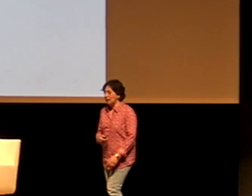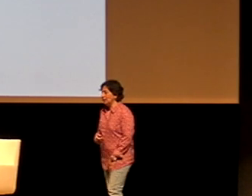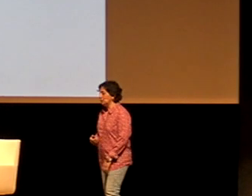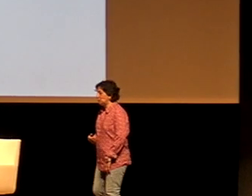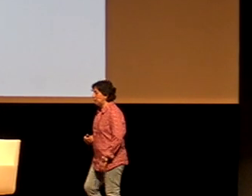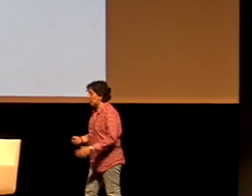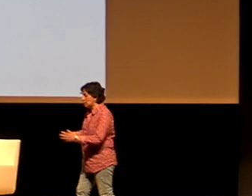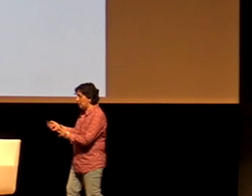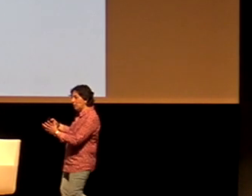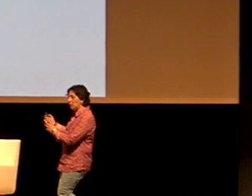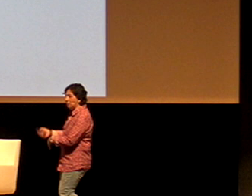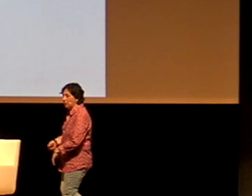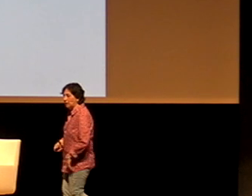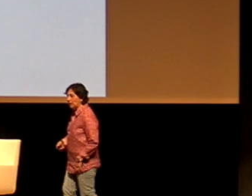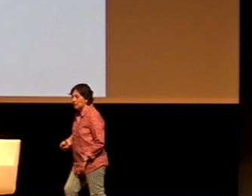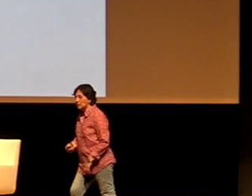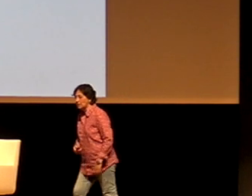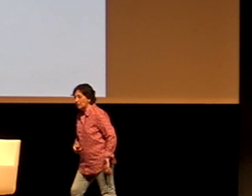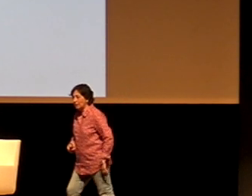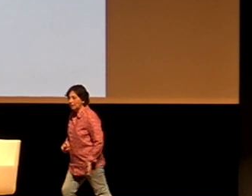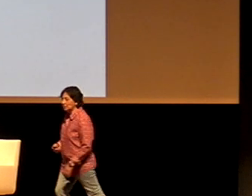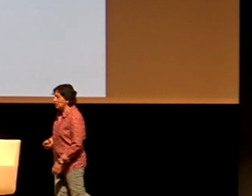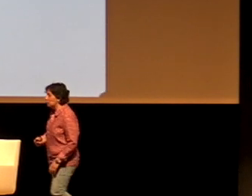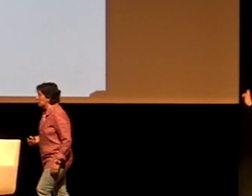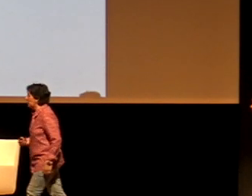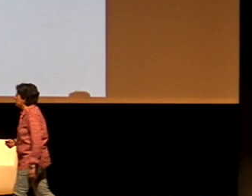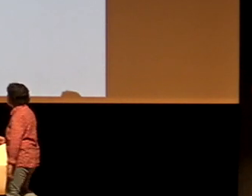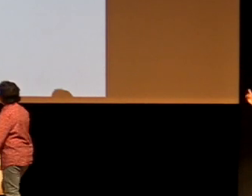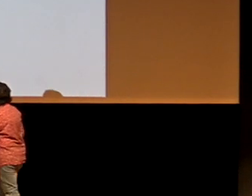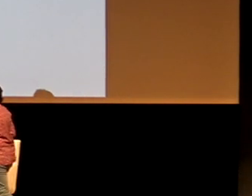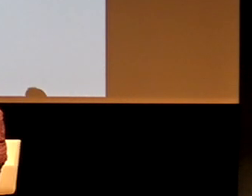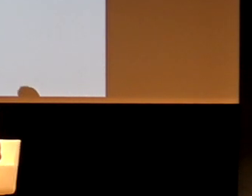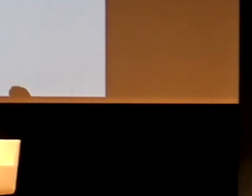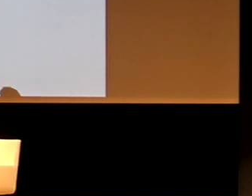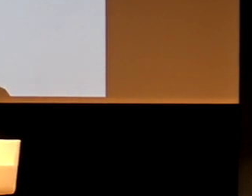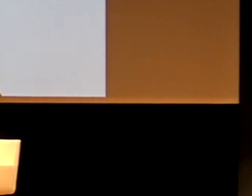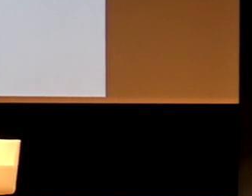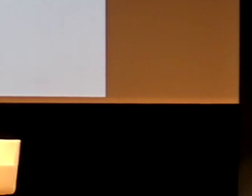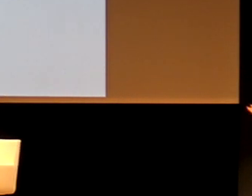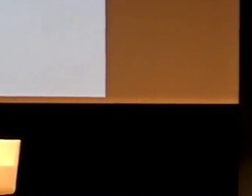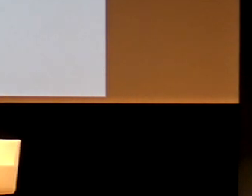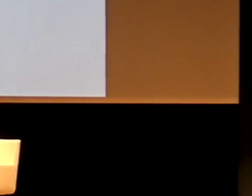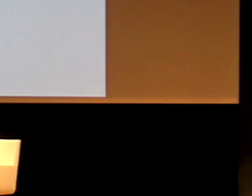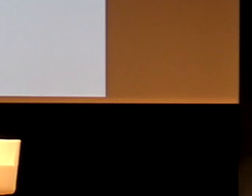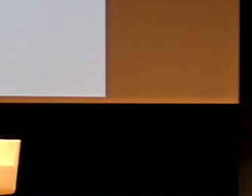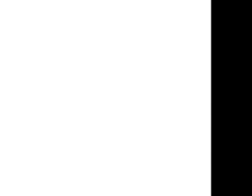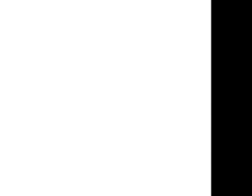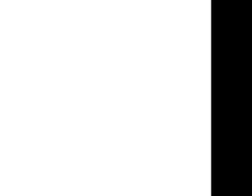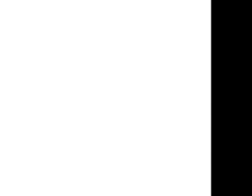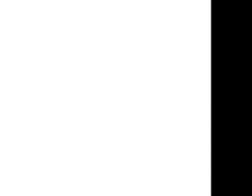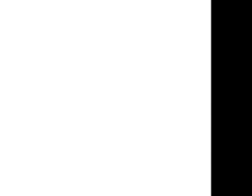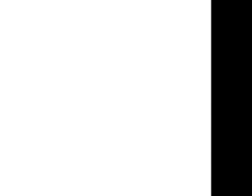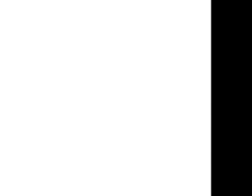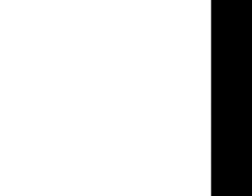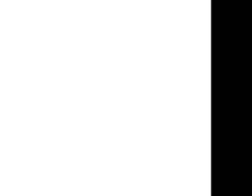entonces prefiero así en power point las las tesis doctorales o algunos ejemplos para infantil para